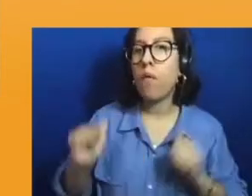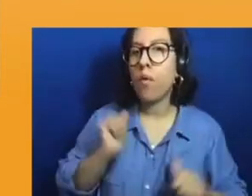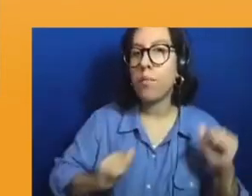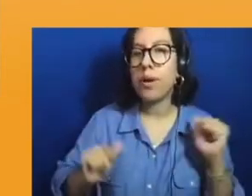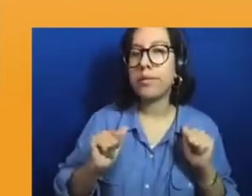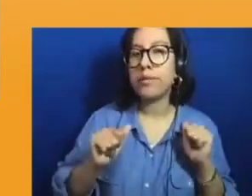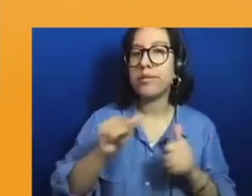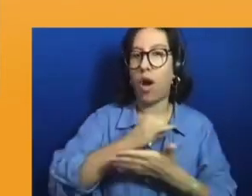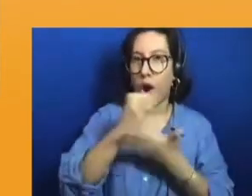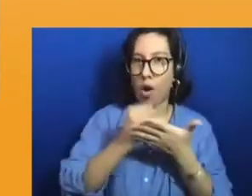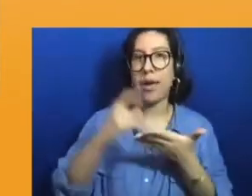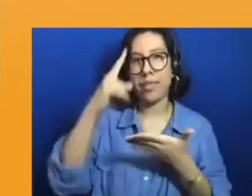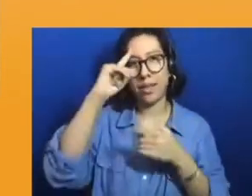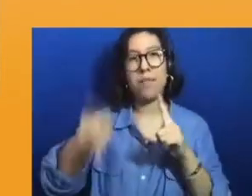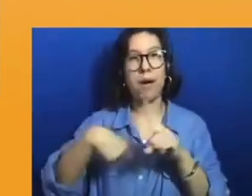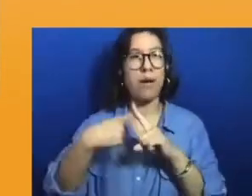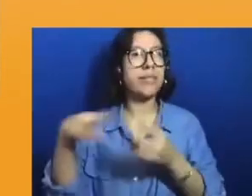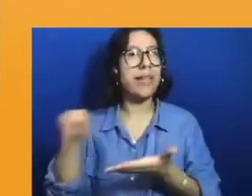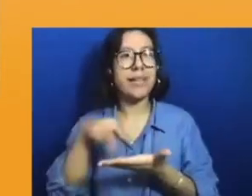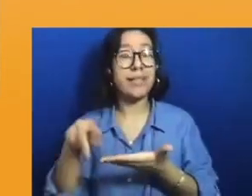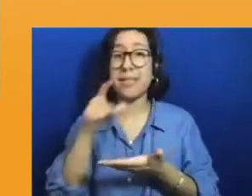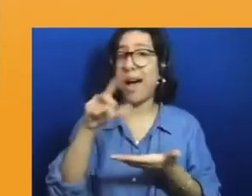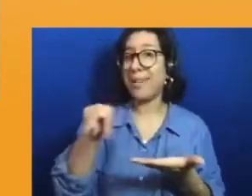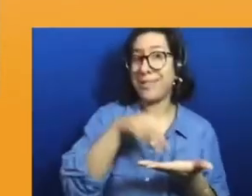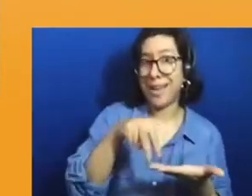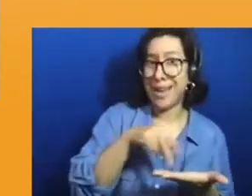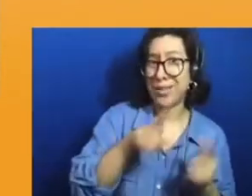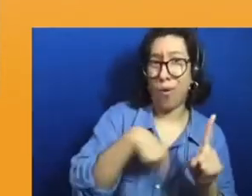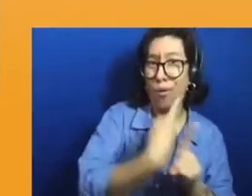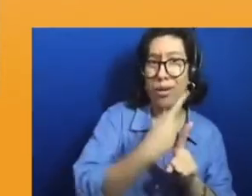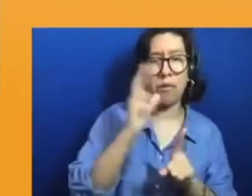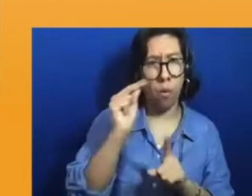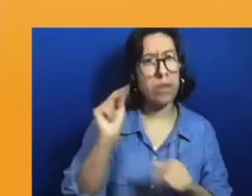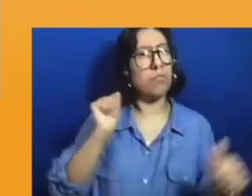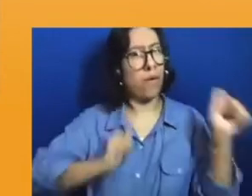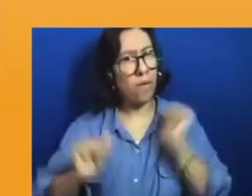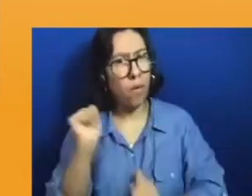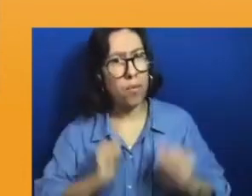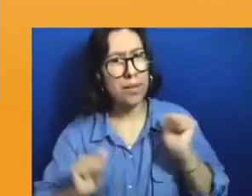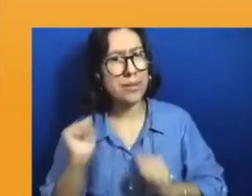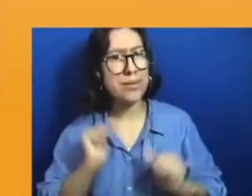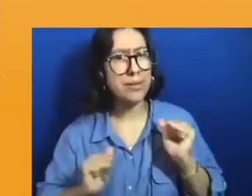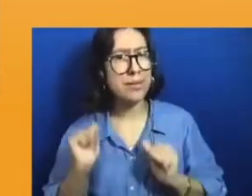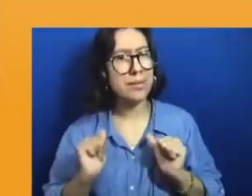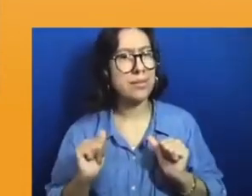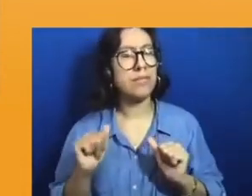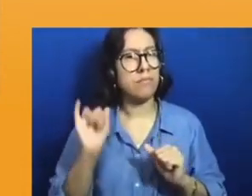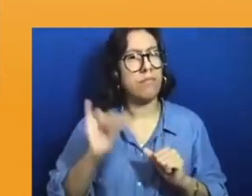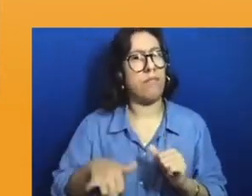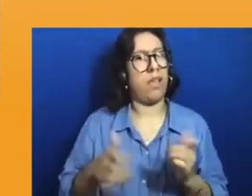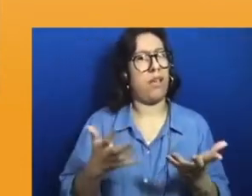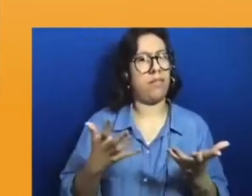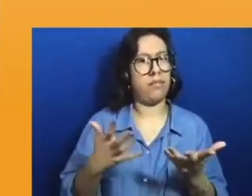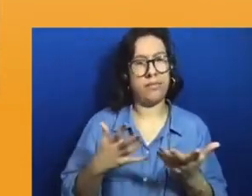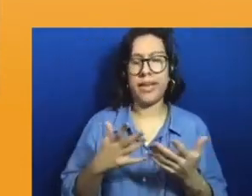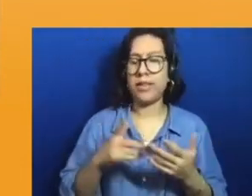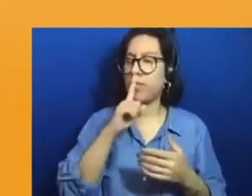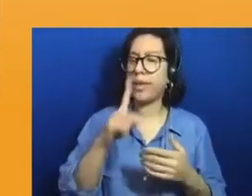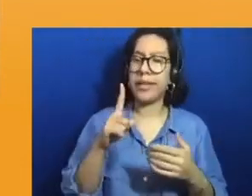yo pienso en el baile como un arte de performance. No es danza, es performance. Es tan integral